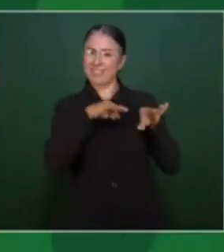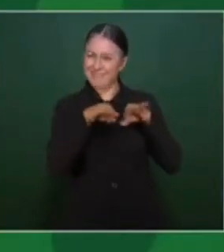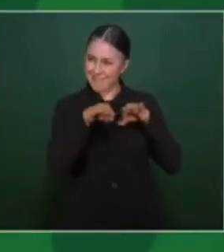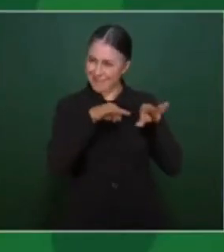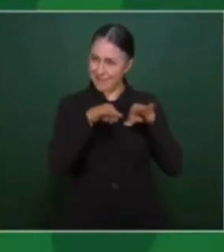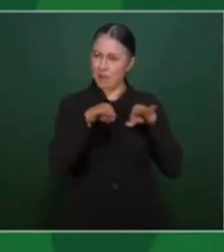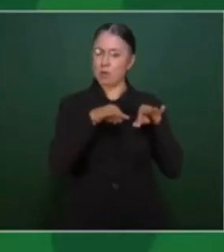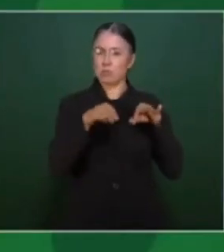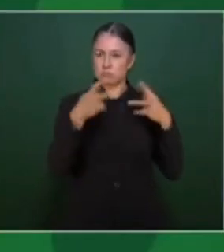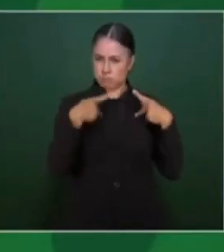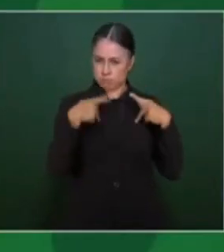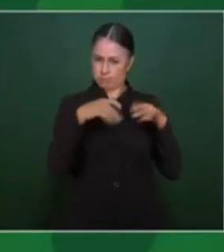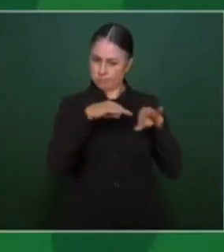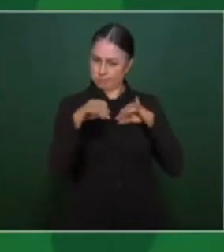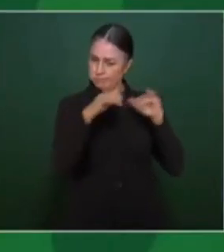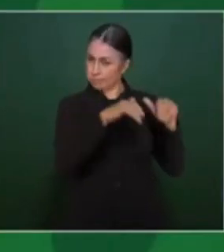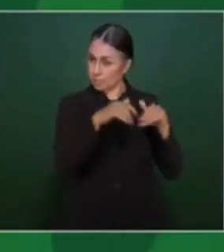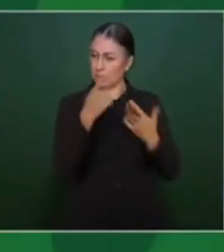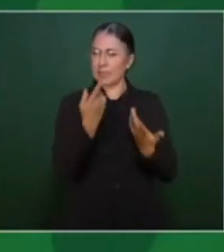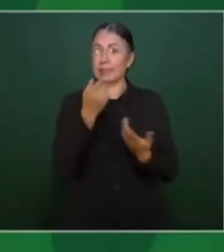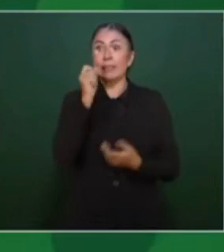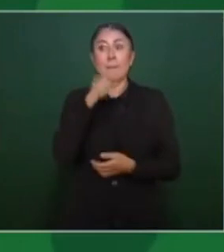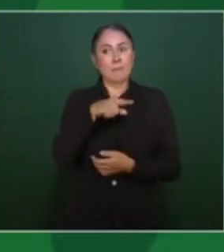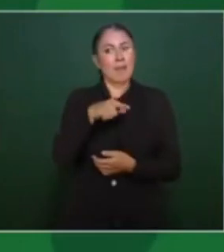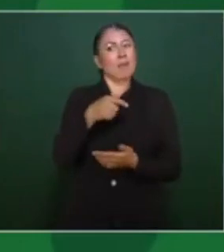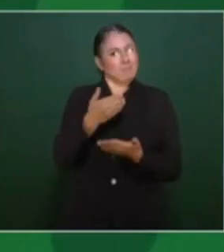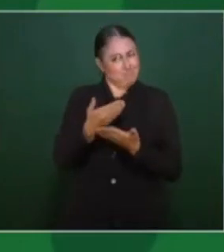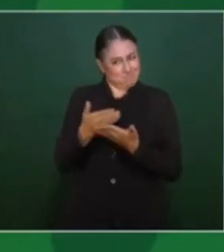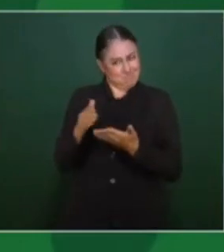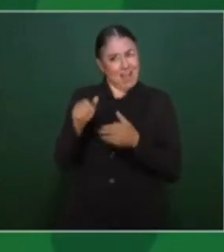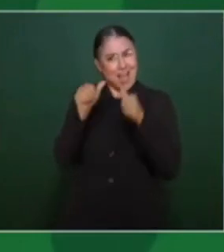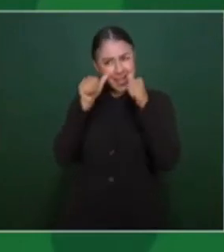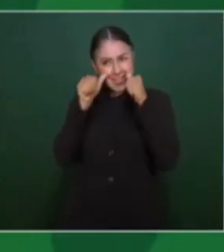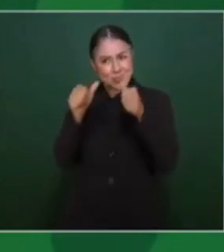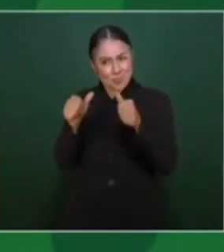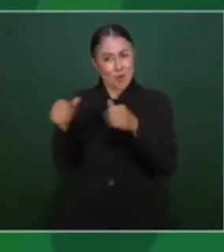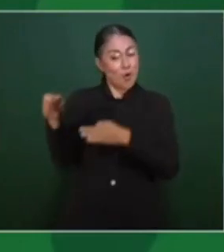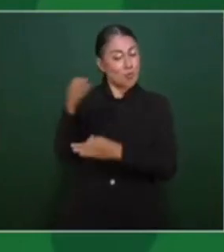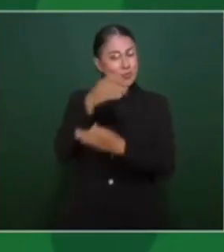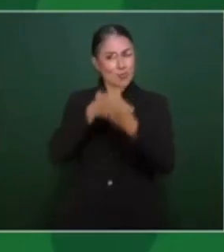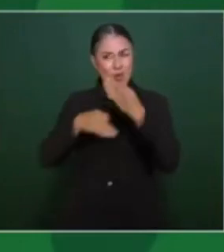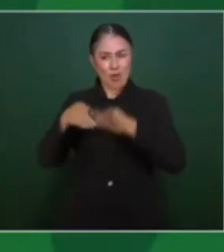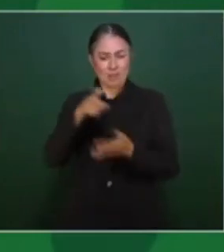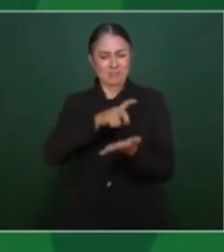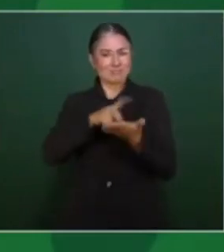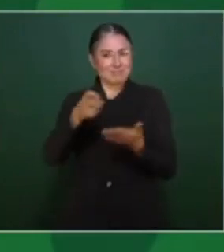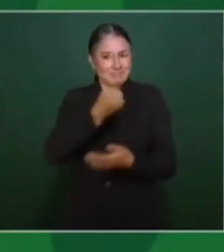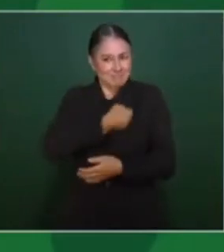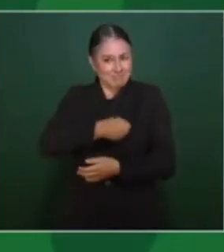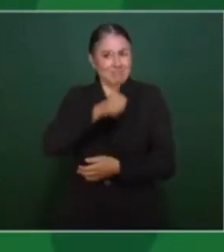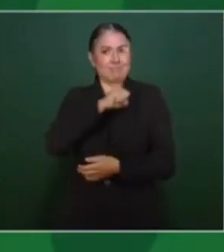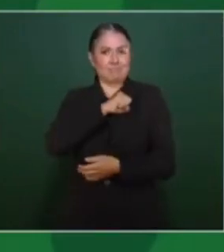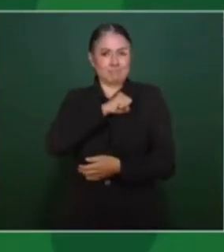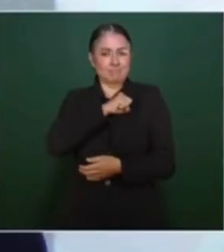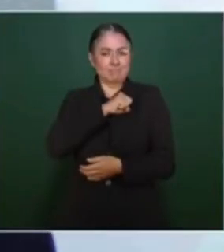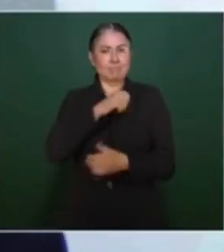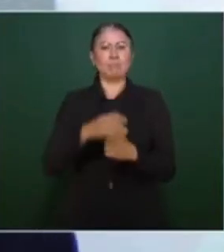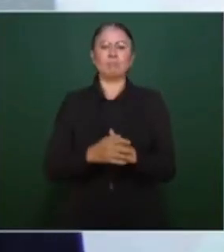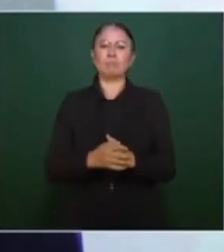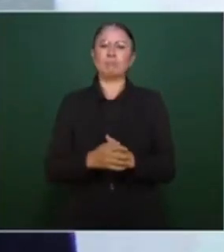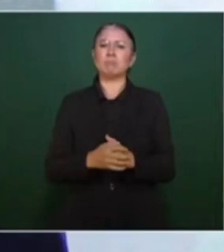también con la atención a todos, garantizar el derecho a la salud, lo